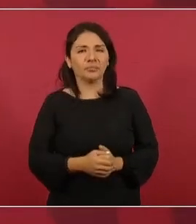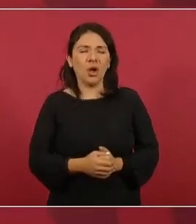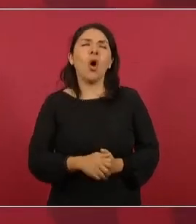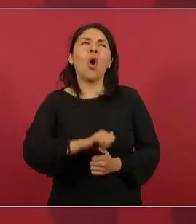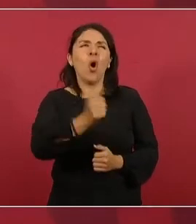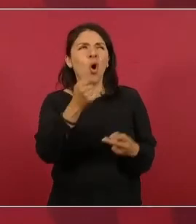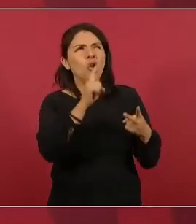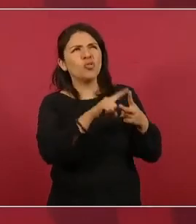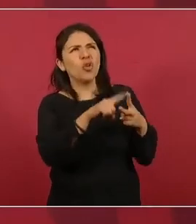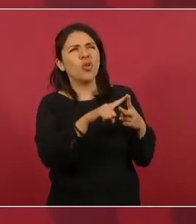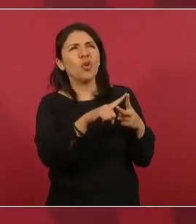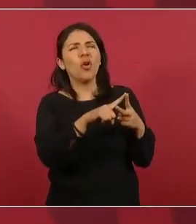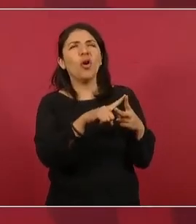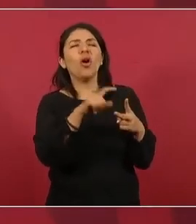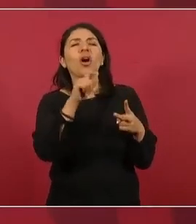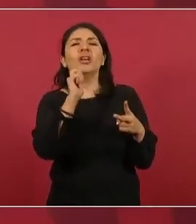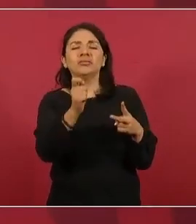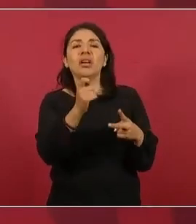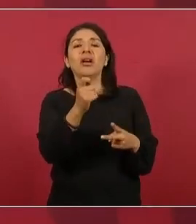otro, a favor.